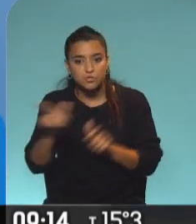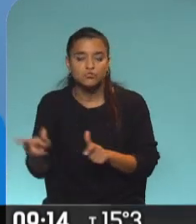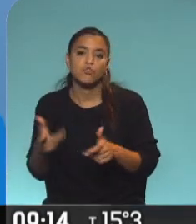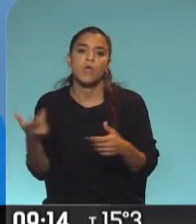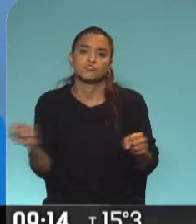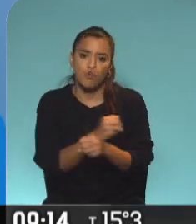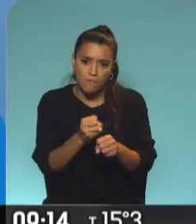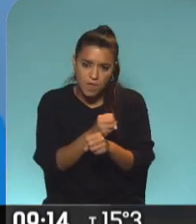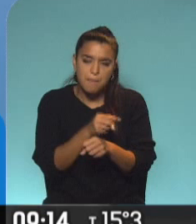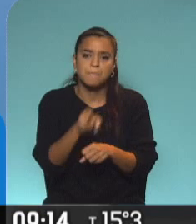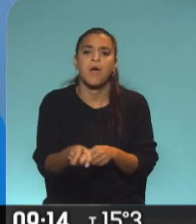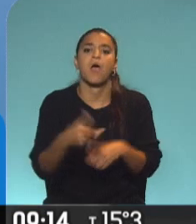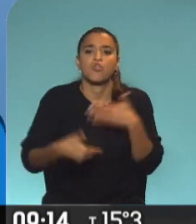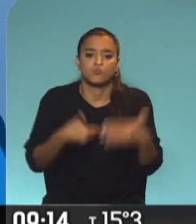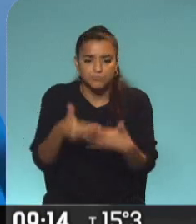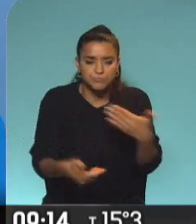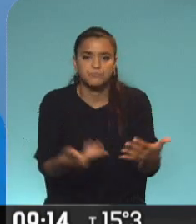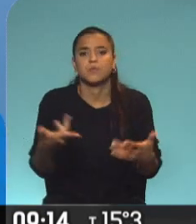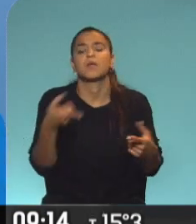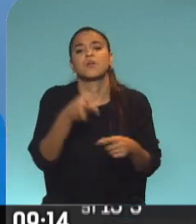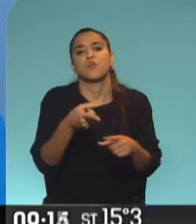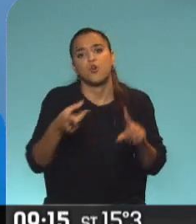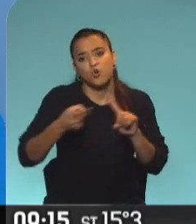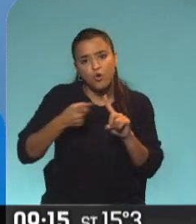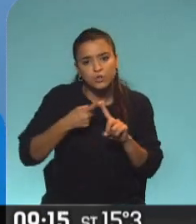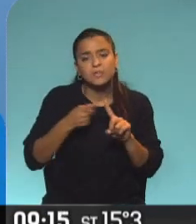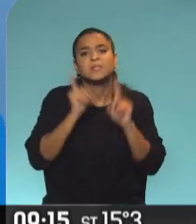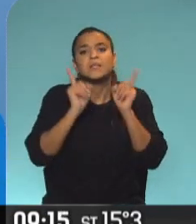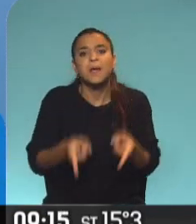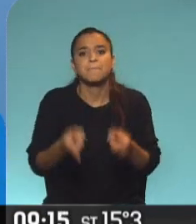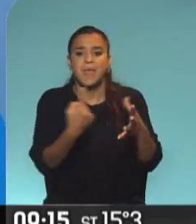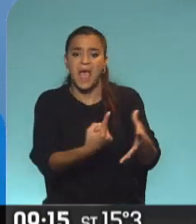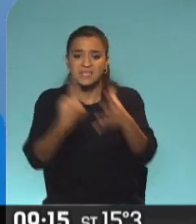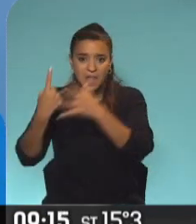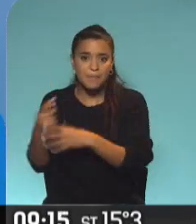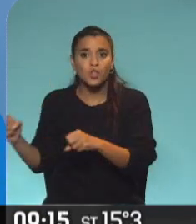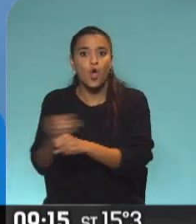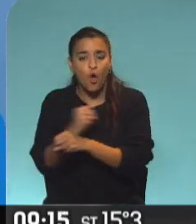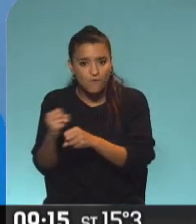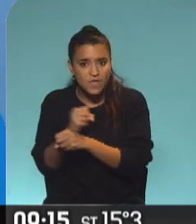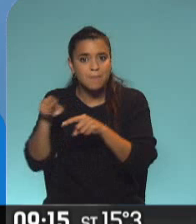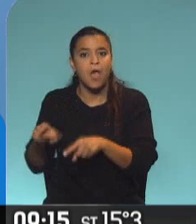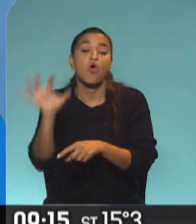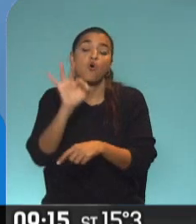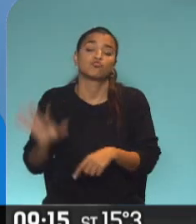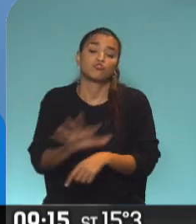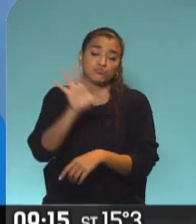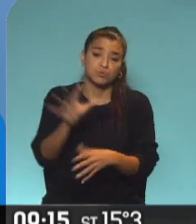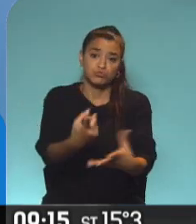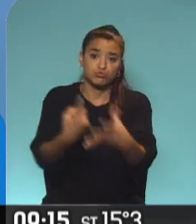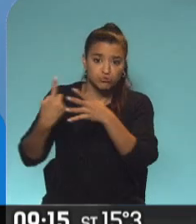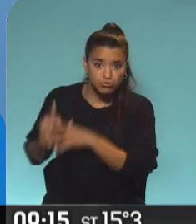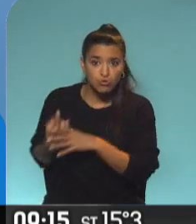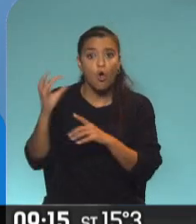casos confirmados, el seguimiento estrecho de los contactos y el aislamiento de los casos confirmados, de los casos sospechosos y de los